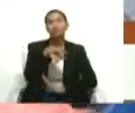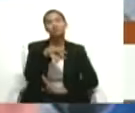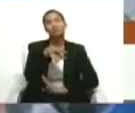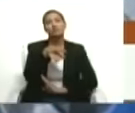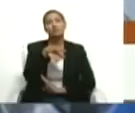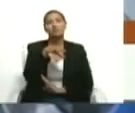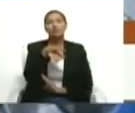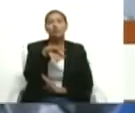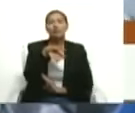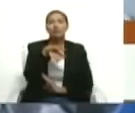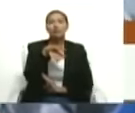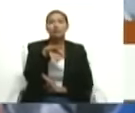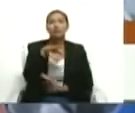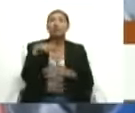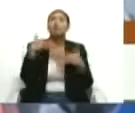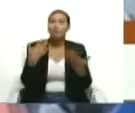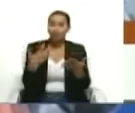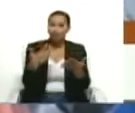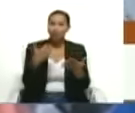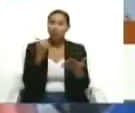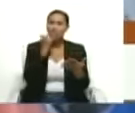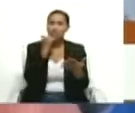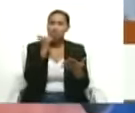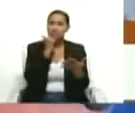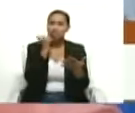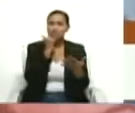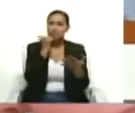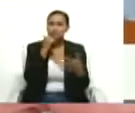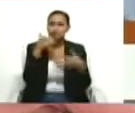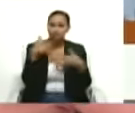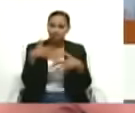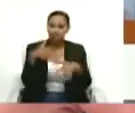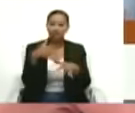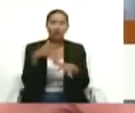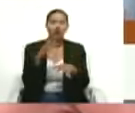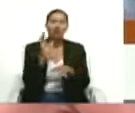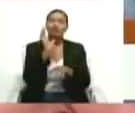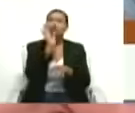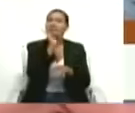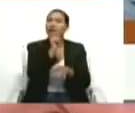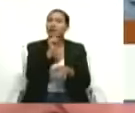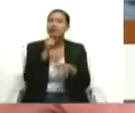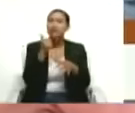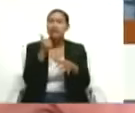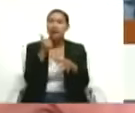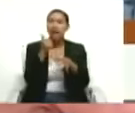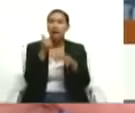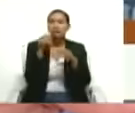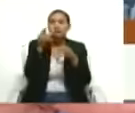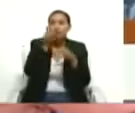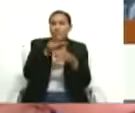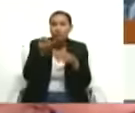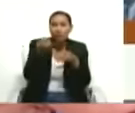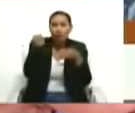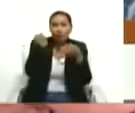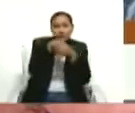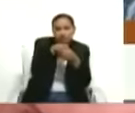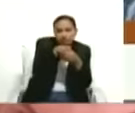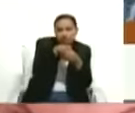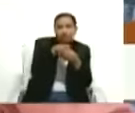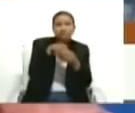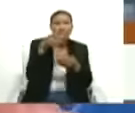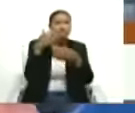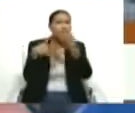cuando salían a protestar, de que no se podían expresar, cuando la política era criminalizada de una